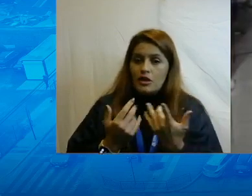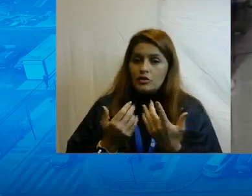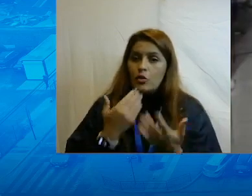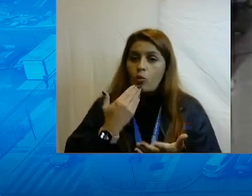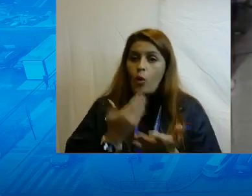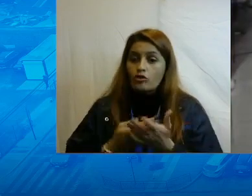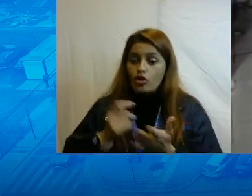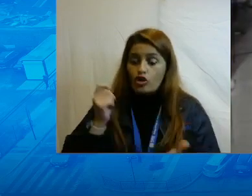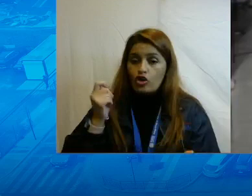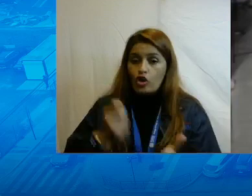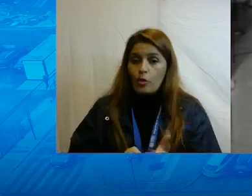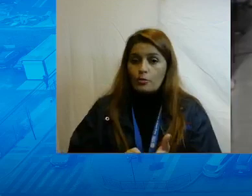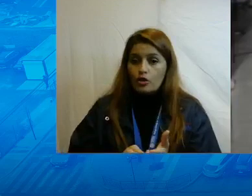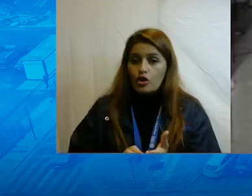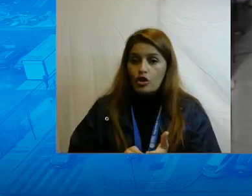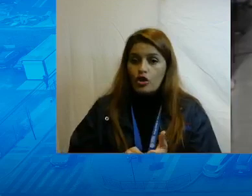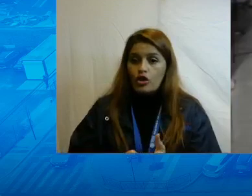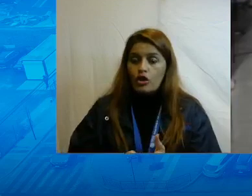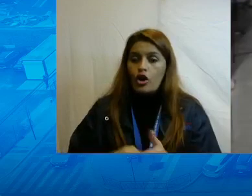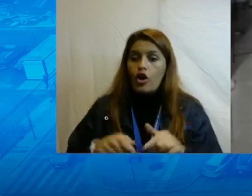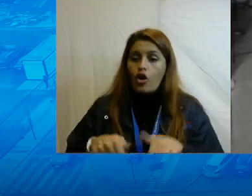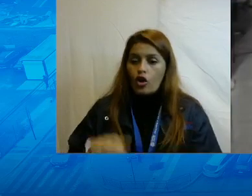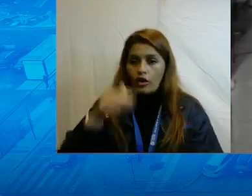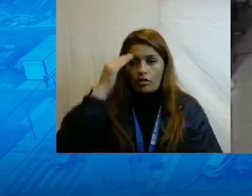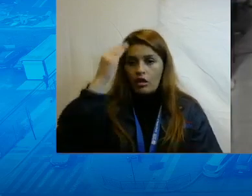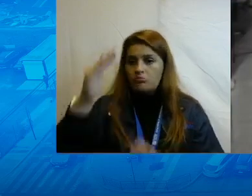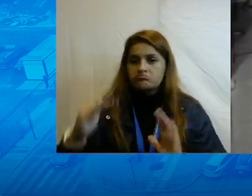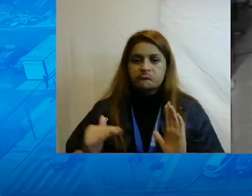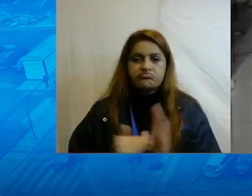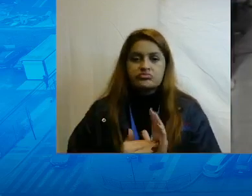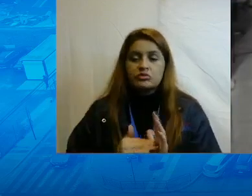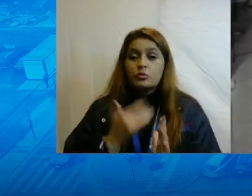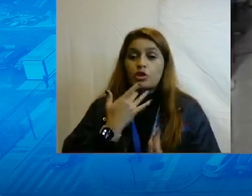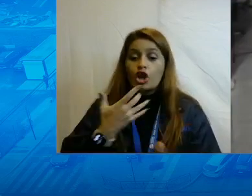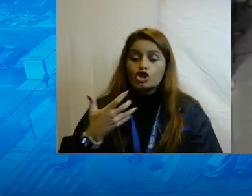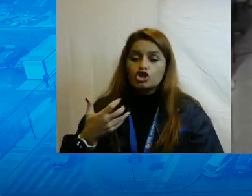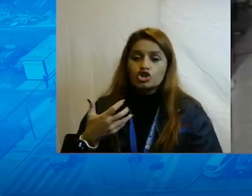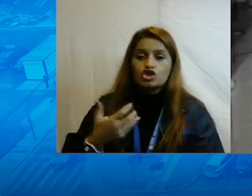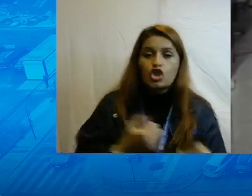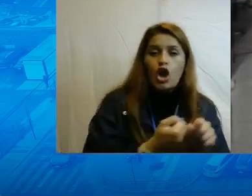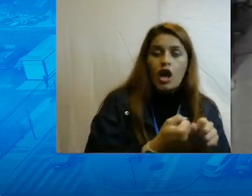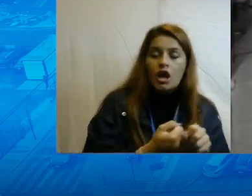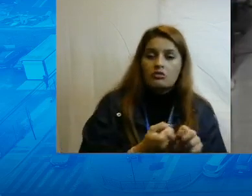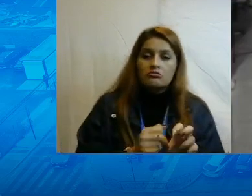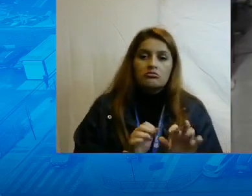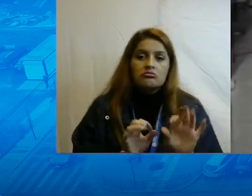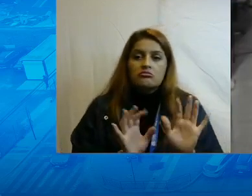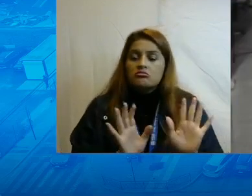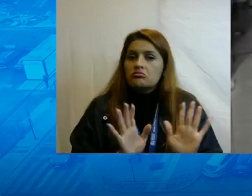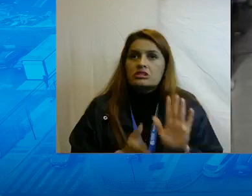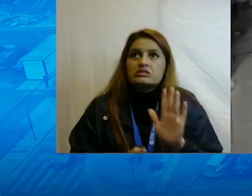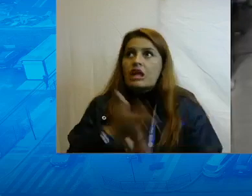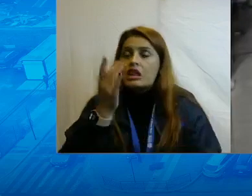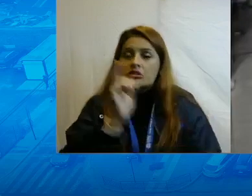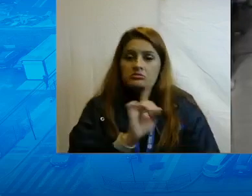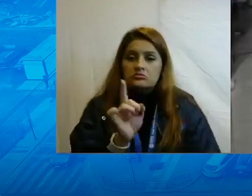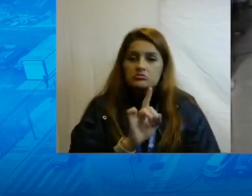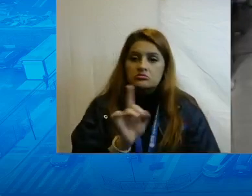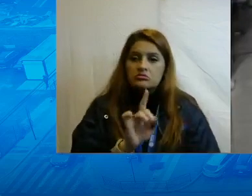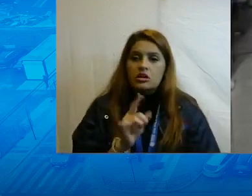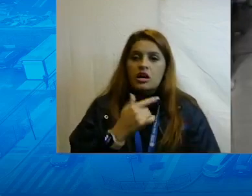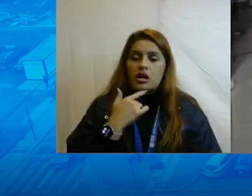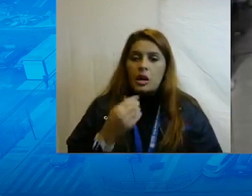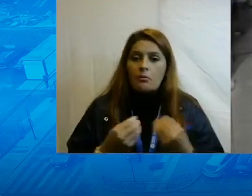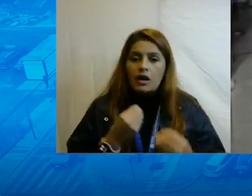adquirió aquello, y que hoy día está parada, que fue chocada, que no ha salido, que hemos consultado y se dicen que se están